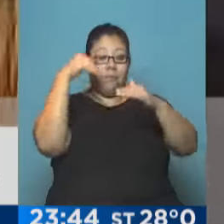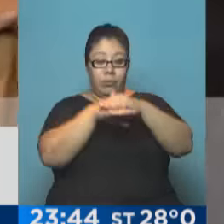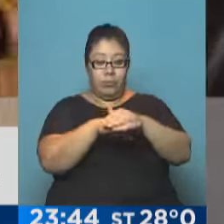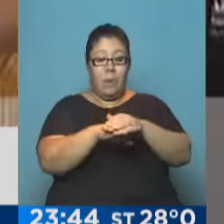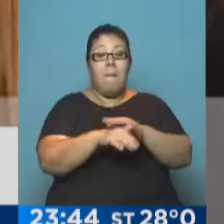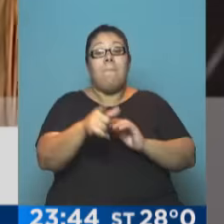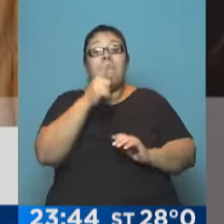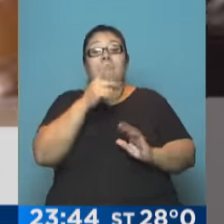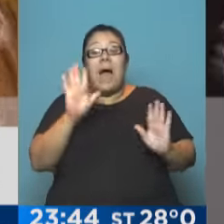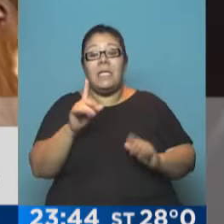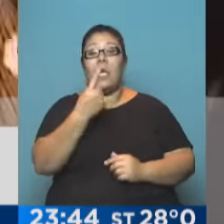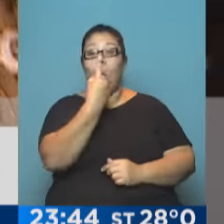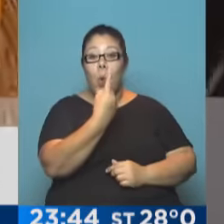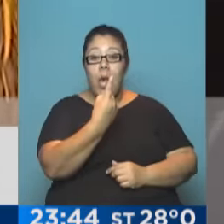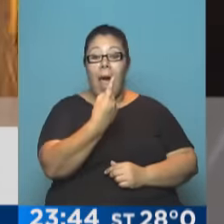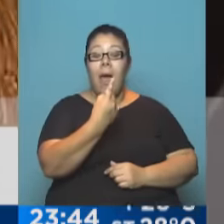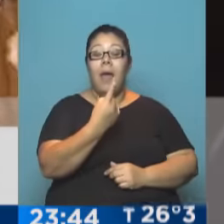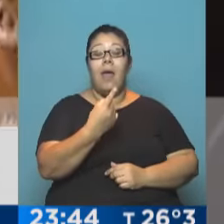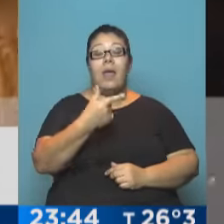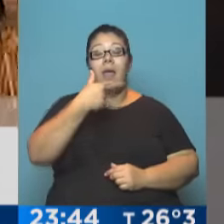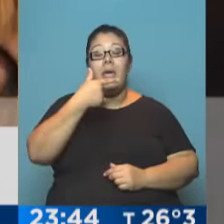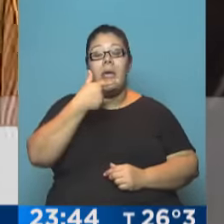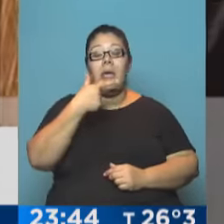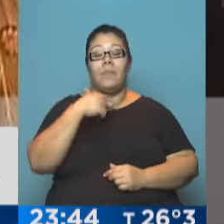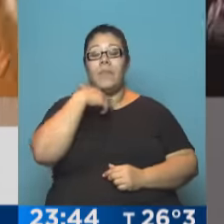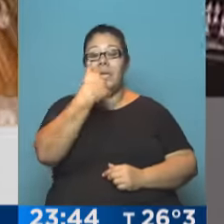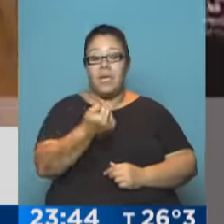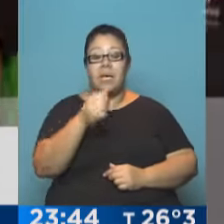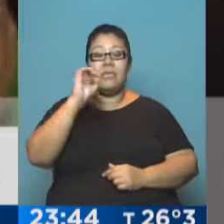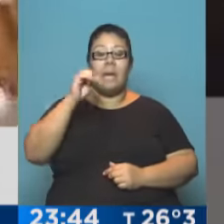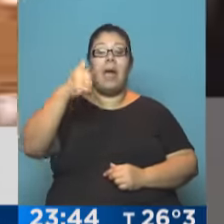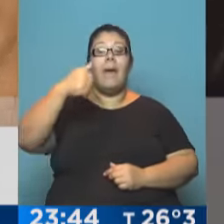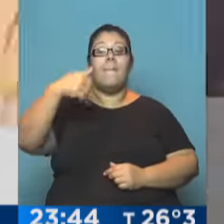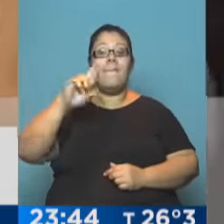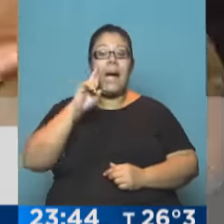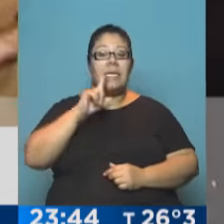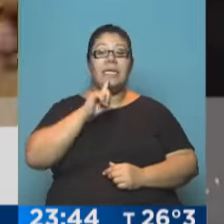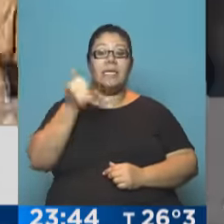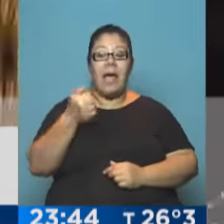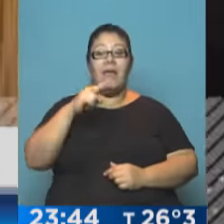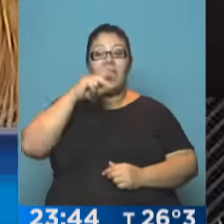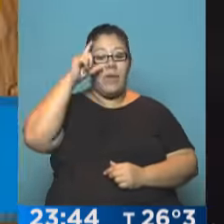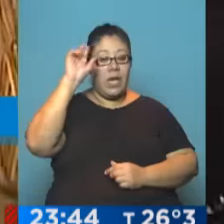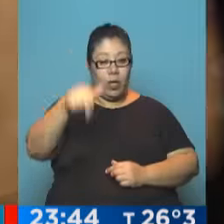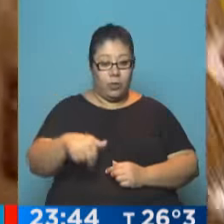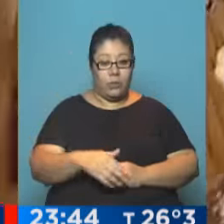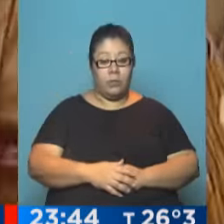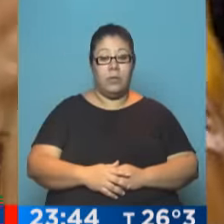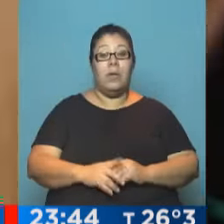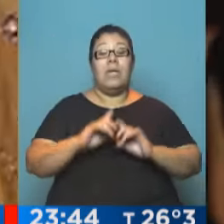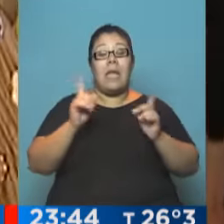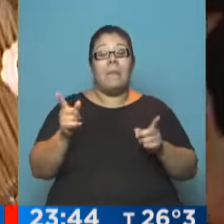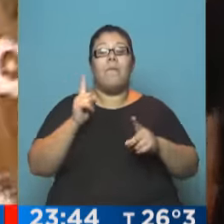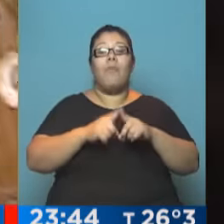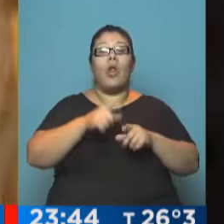Trimarco. El prostíbulo de Macachín fue motivo de investigación por la desaparición de Marita Verón y también centro de una causa de trata de